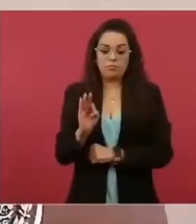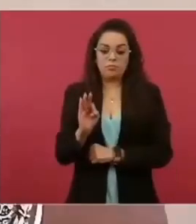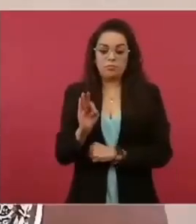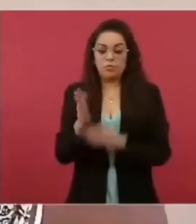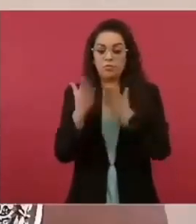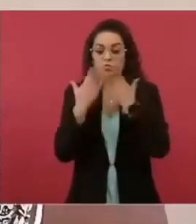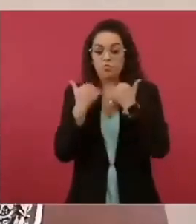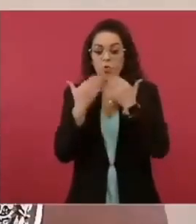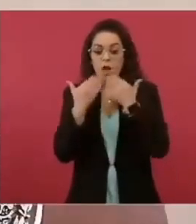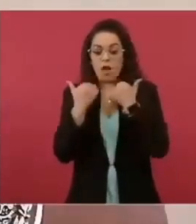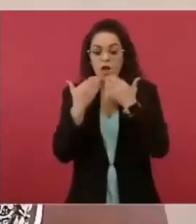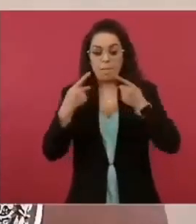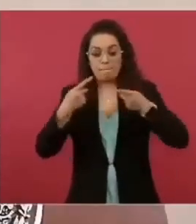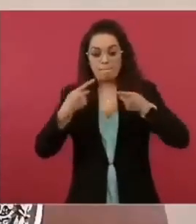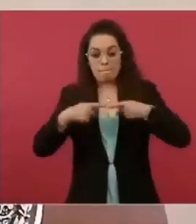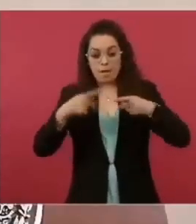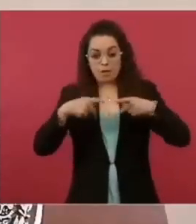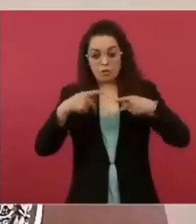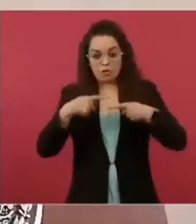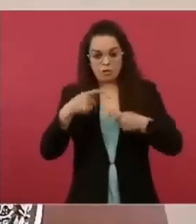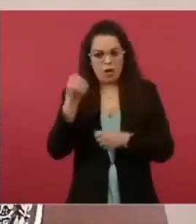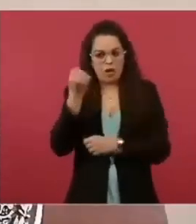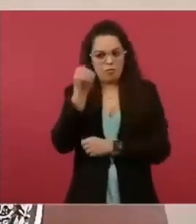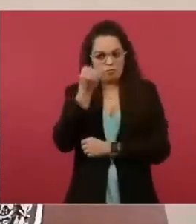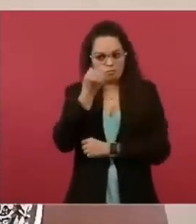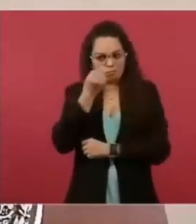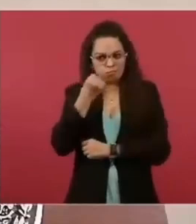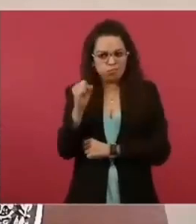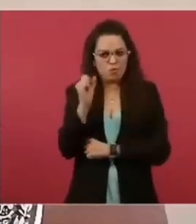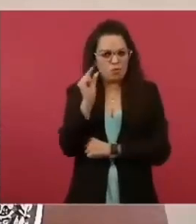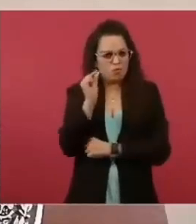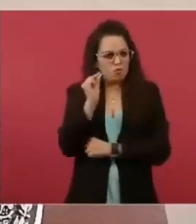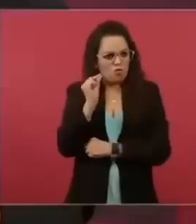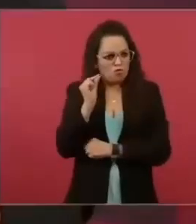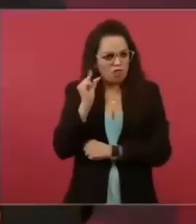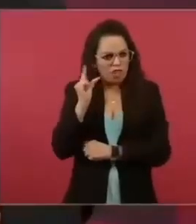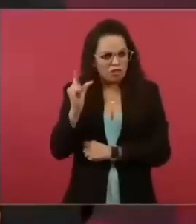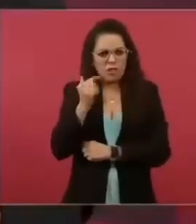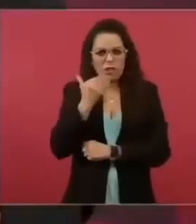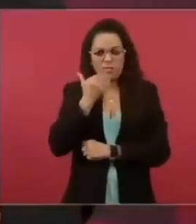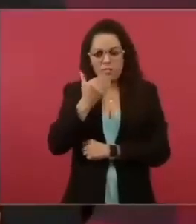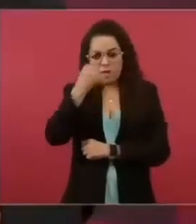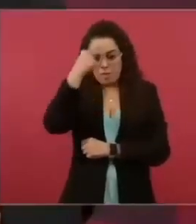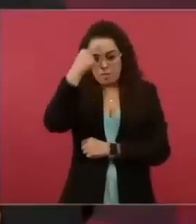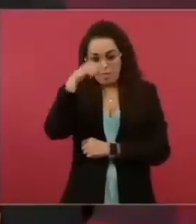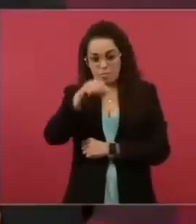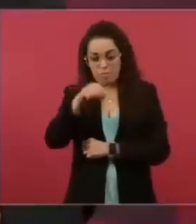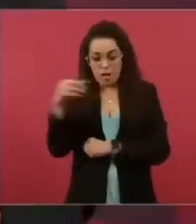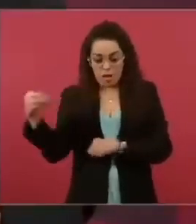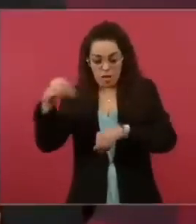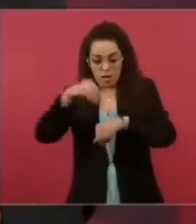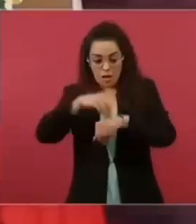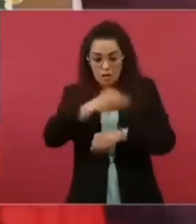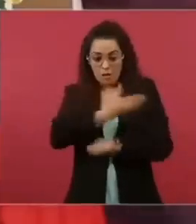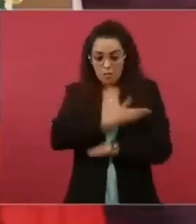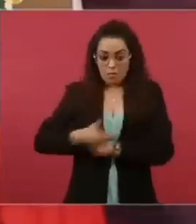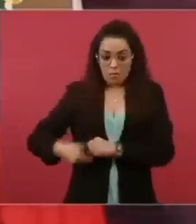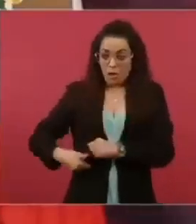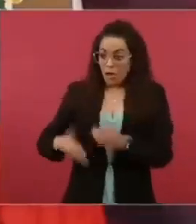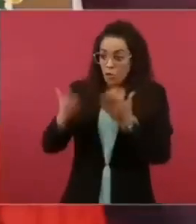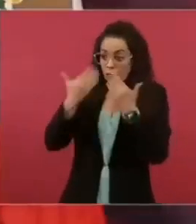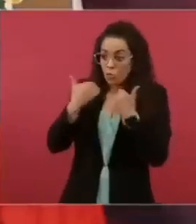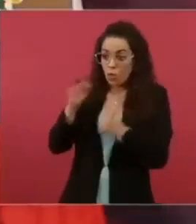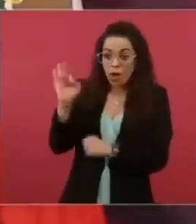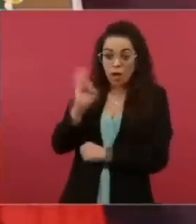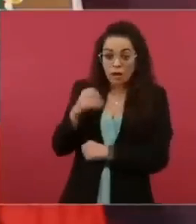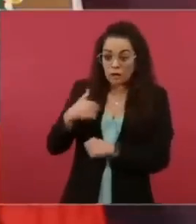que no hubiese gente preparada para ocupar el cargo de